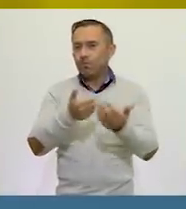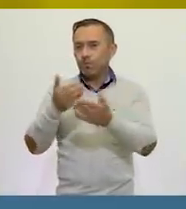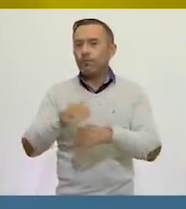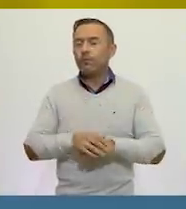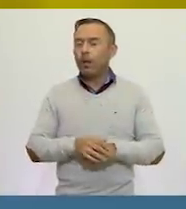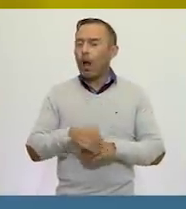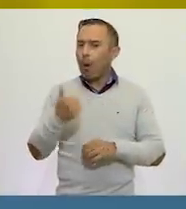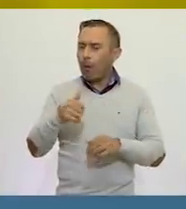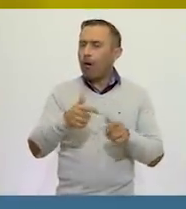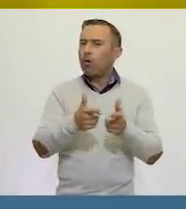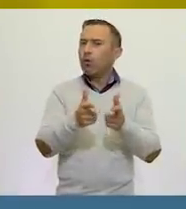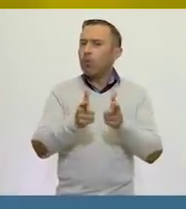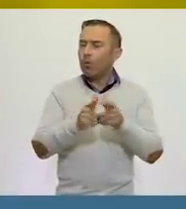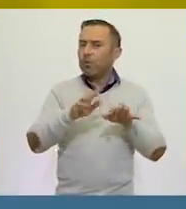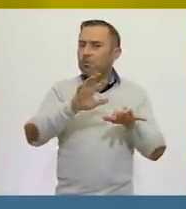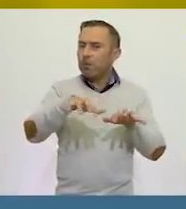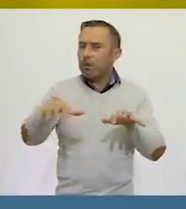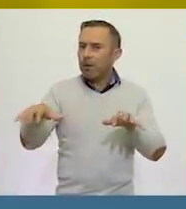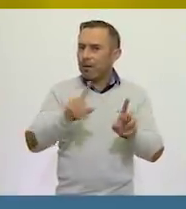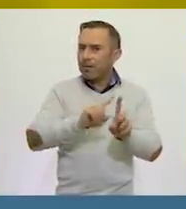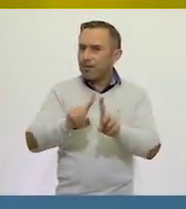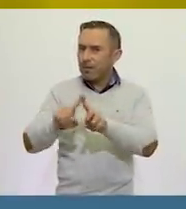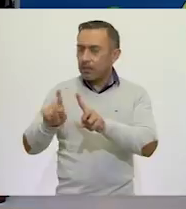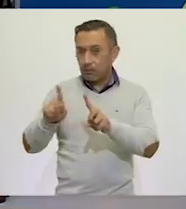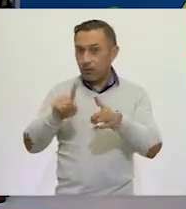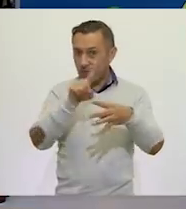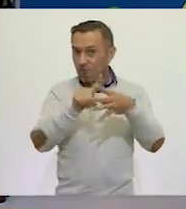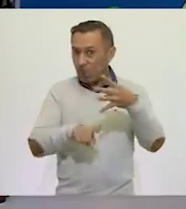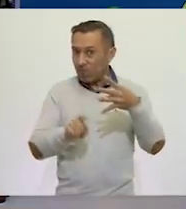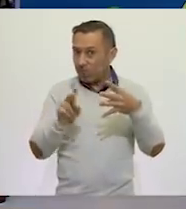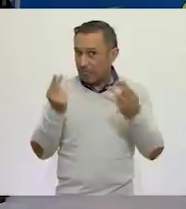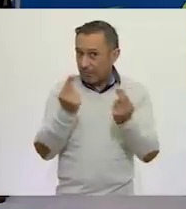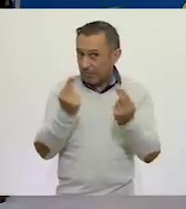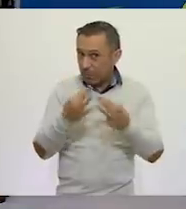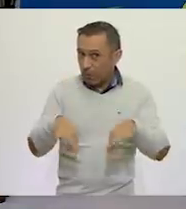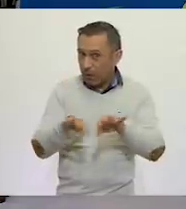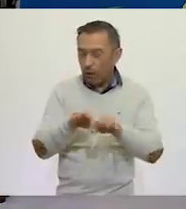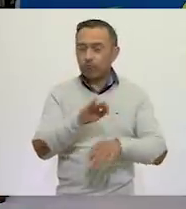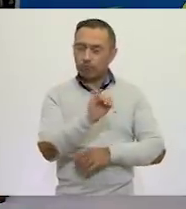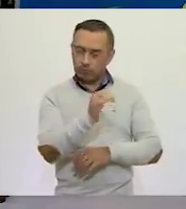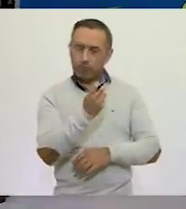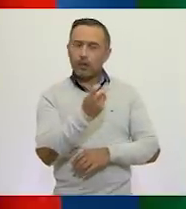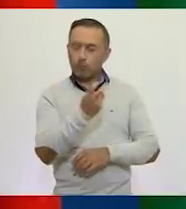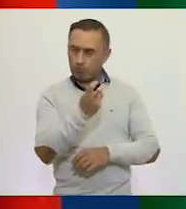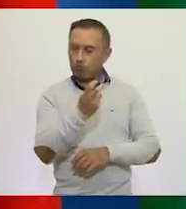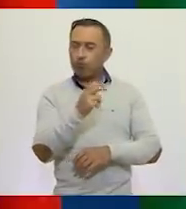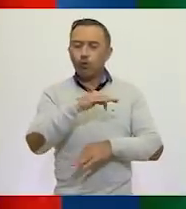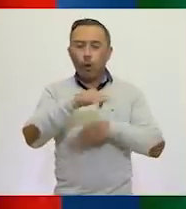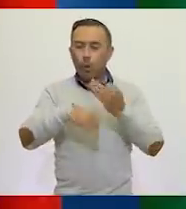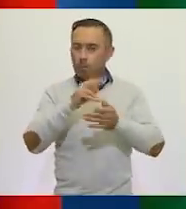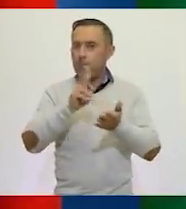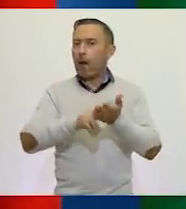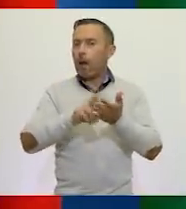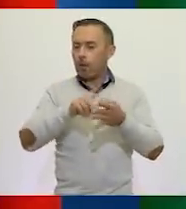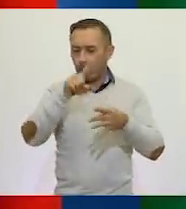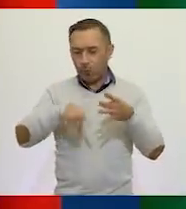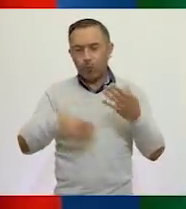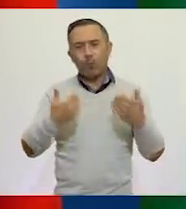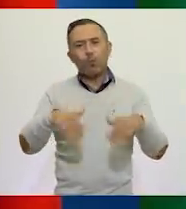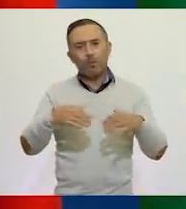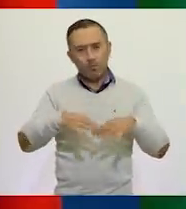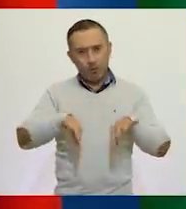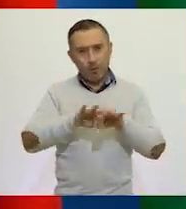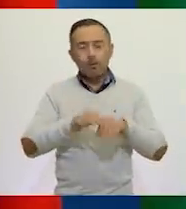grupos muy distintos, pero también son muy importantes, ¿verdad? Así es, todos muy importantes. ¿Te acuerdas en qué periodo podemos ubicar